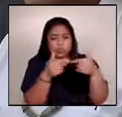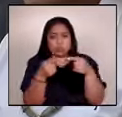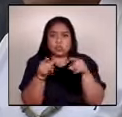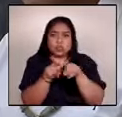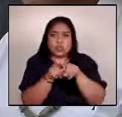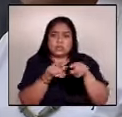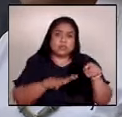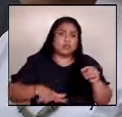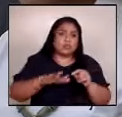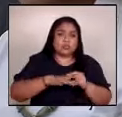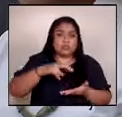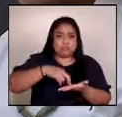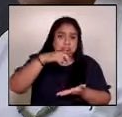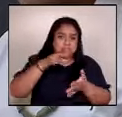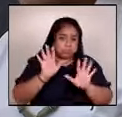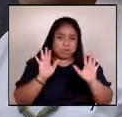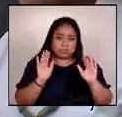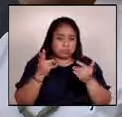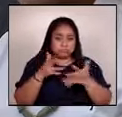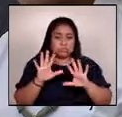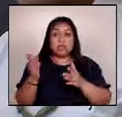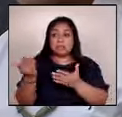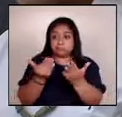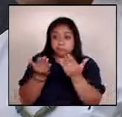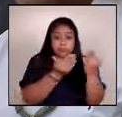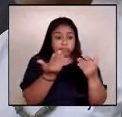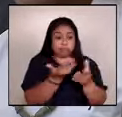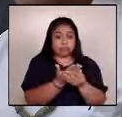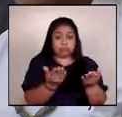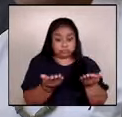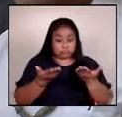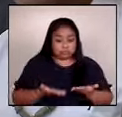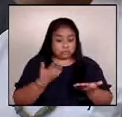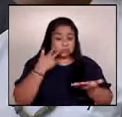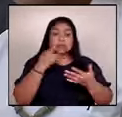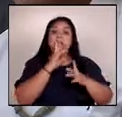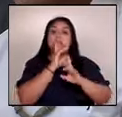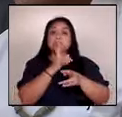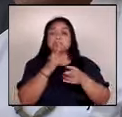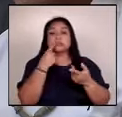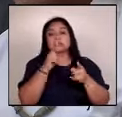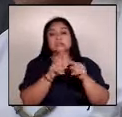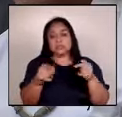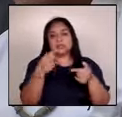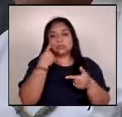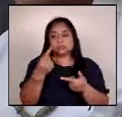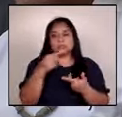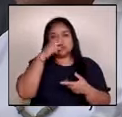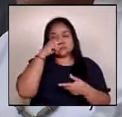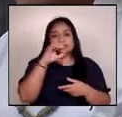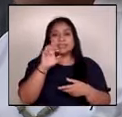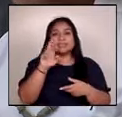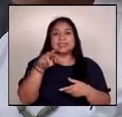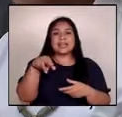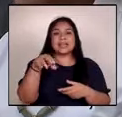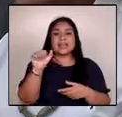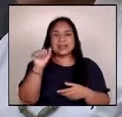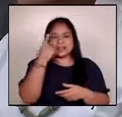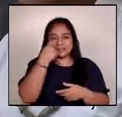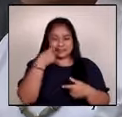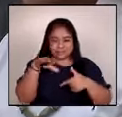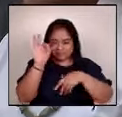el país. Hemos recibido el resultado de este proceso, que son las ternas seleccionadas por